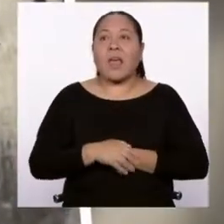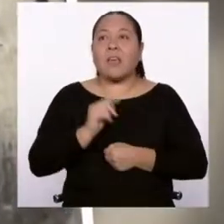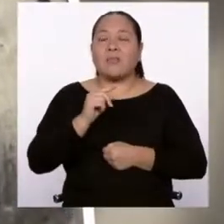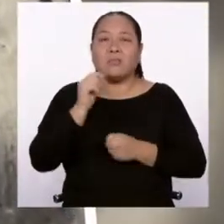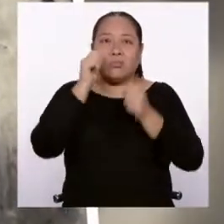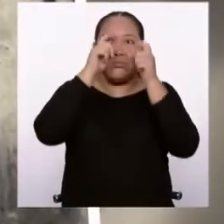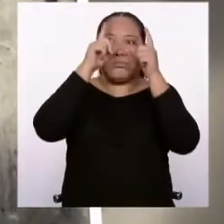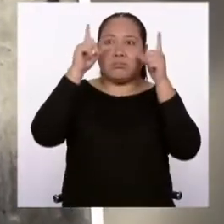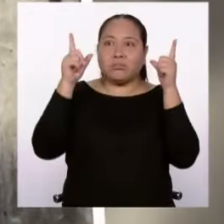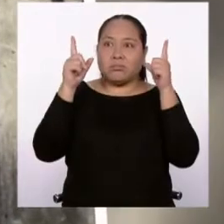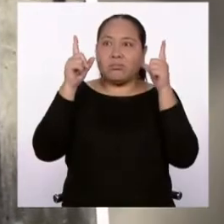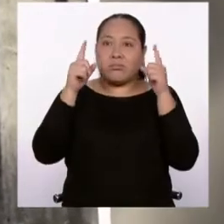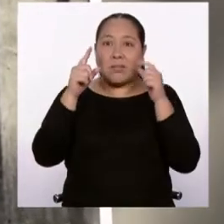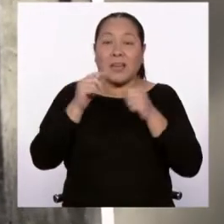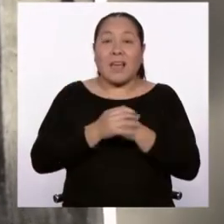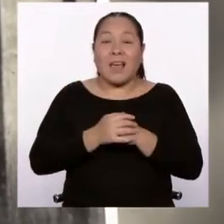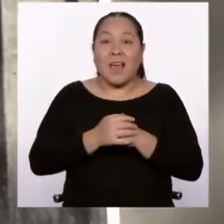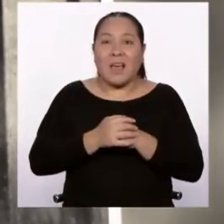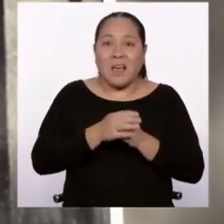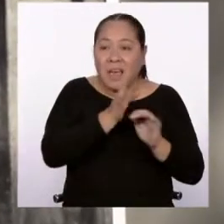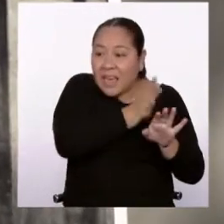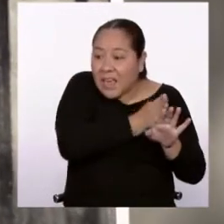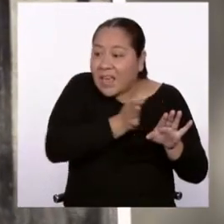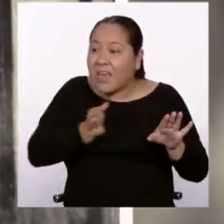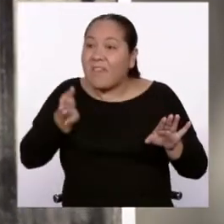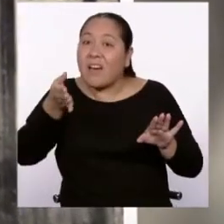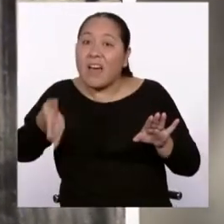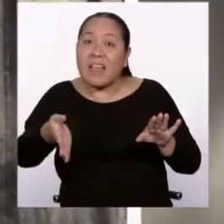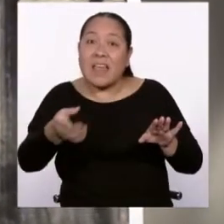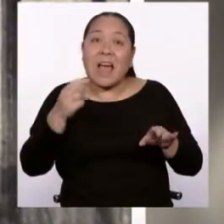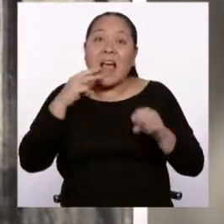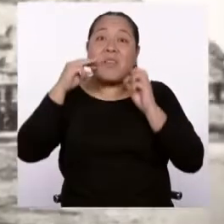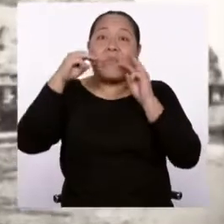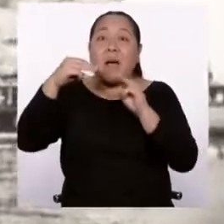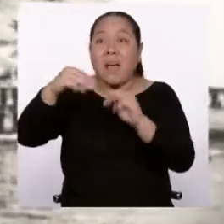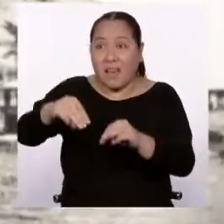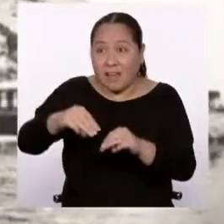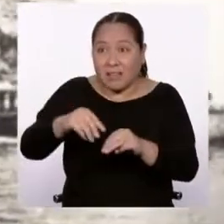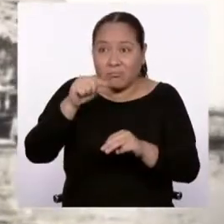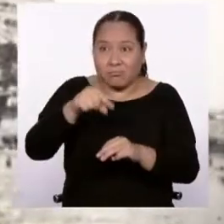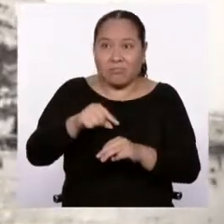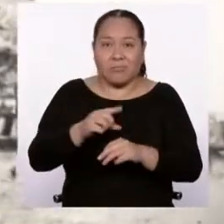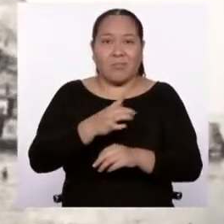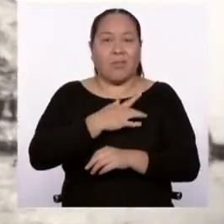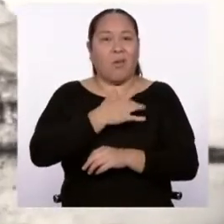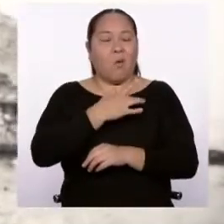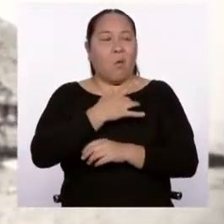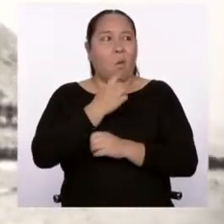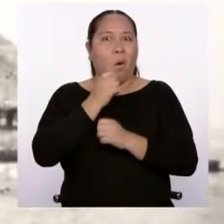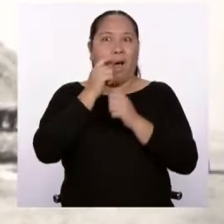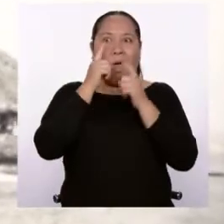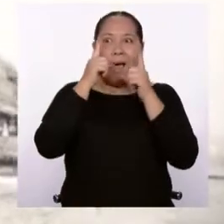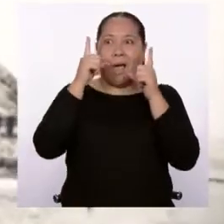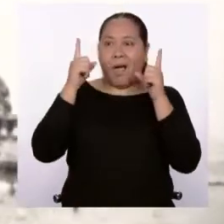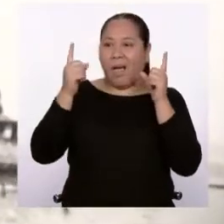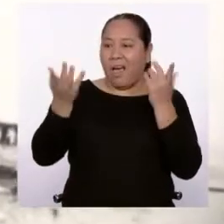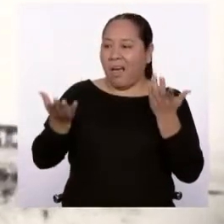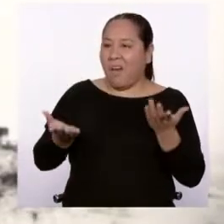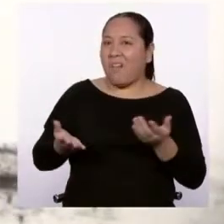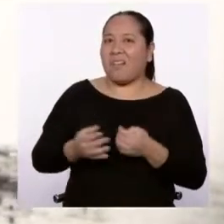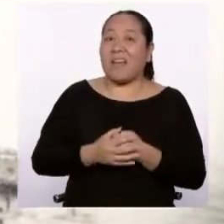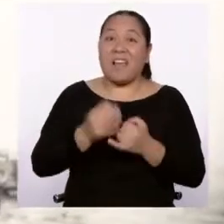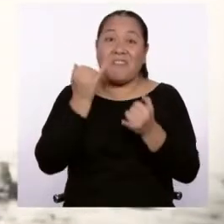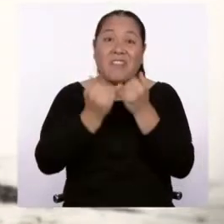entonces hacer la excursión a los balnearios, como pasó a llamarse, fue un tema del fin de semana de los limeños,